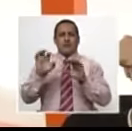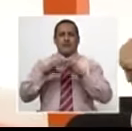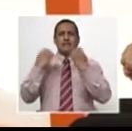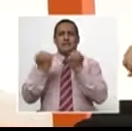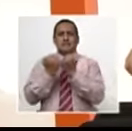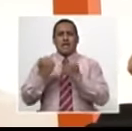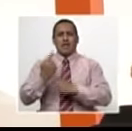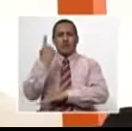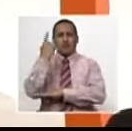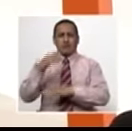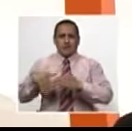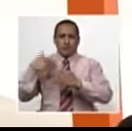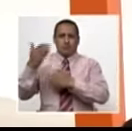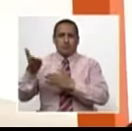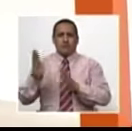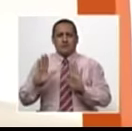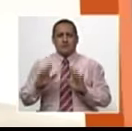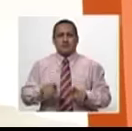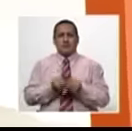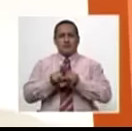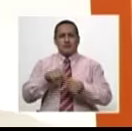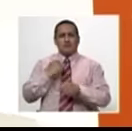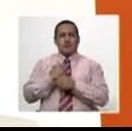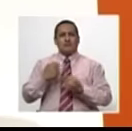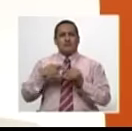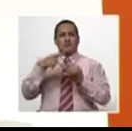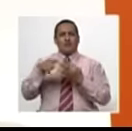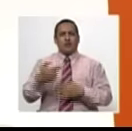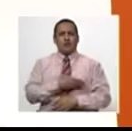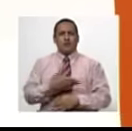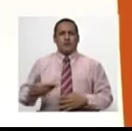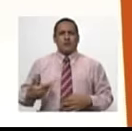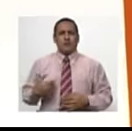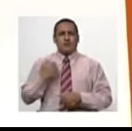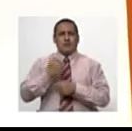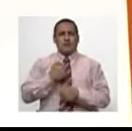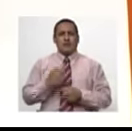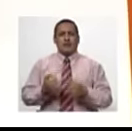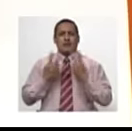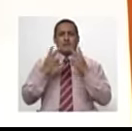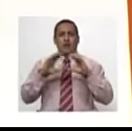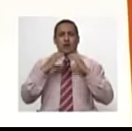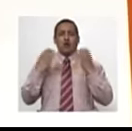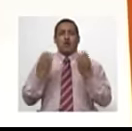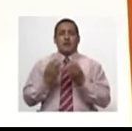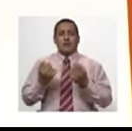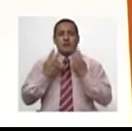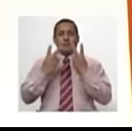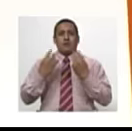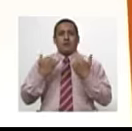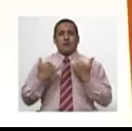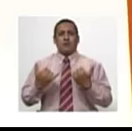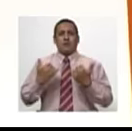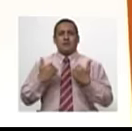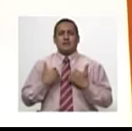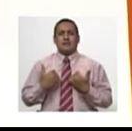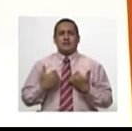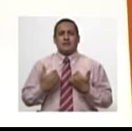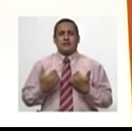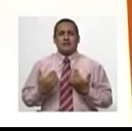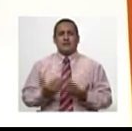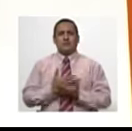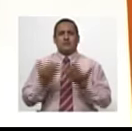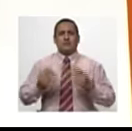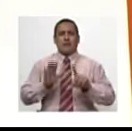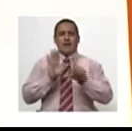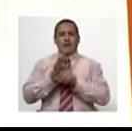Claro, y ahí quizás también a los diferentes gobiernos les ha faltado, y al Congreso, porque el Congreso podría decir, bueno,